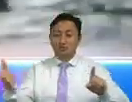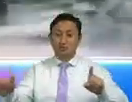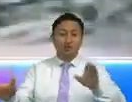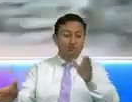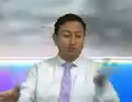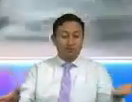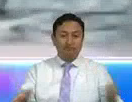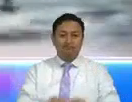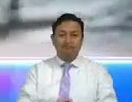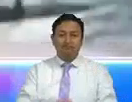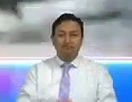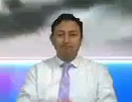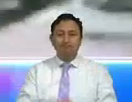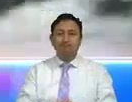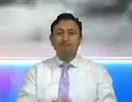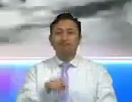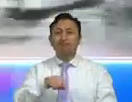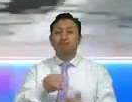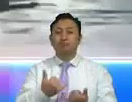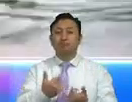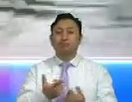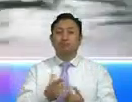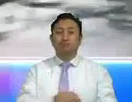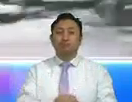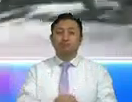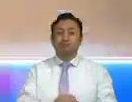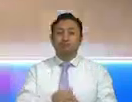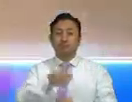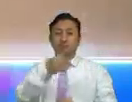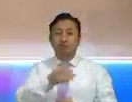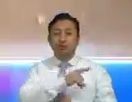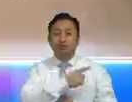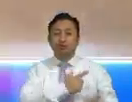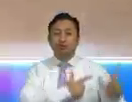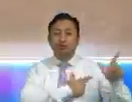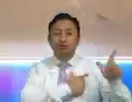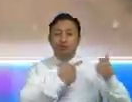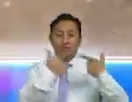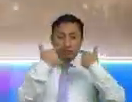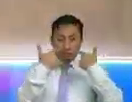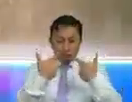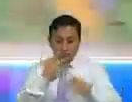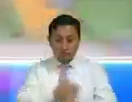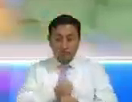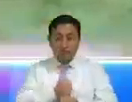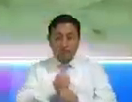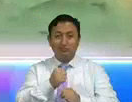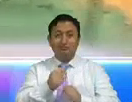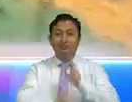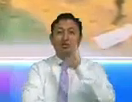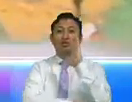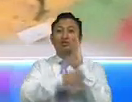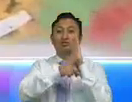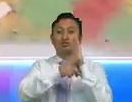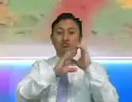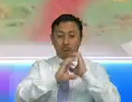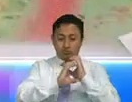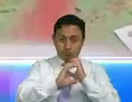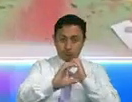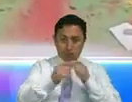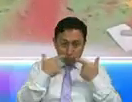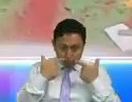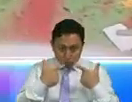este hecho se produce cuando los agentes realizaban controles de seguridad en el oleoducto caño limón-coveñas